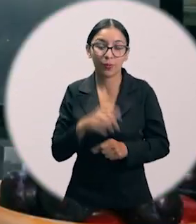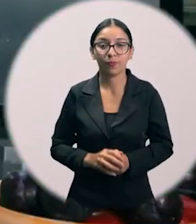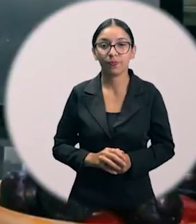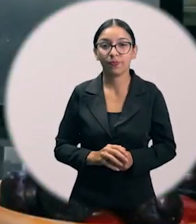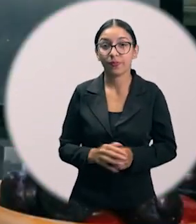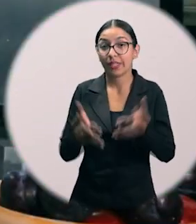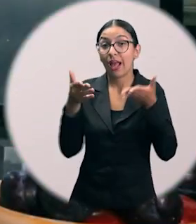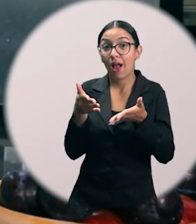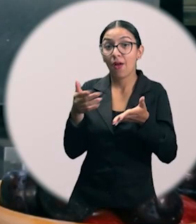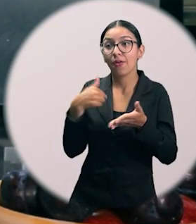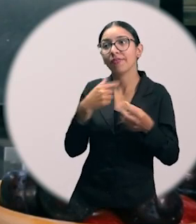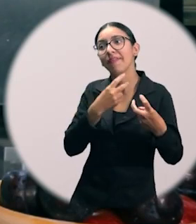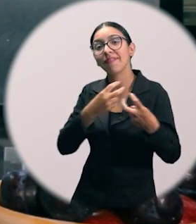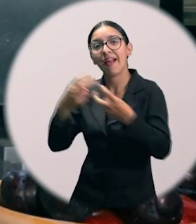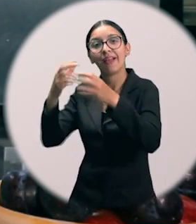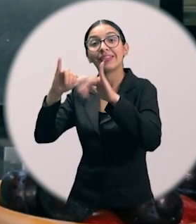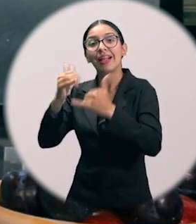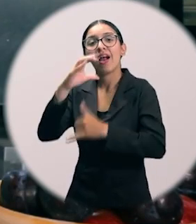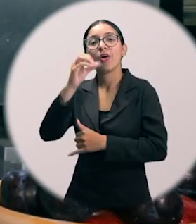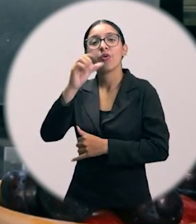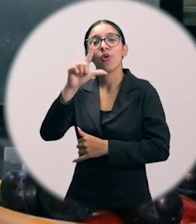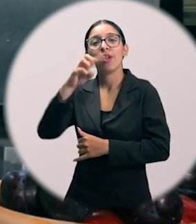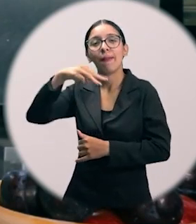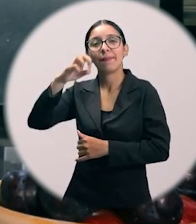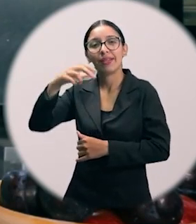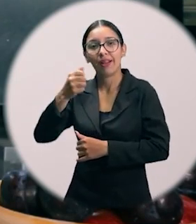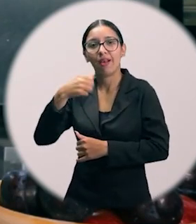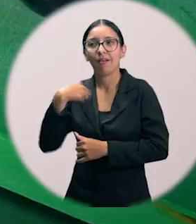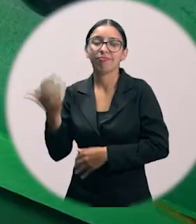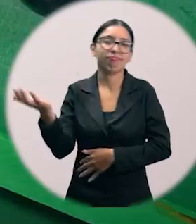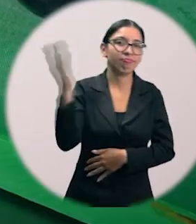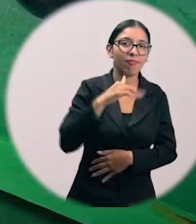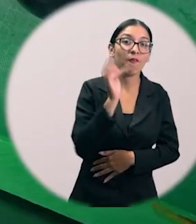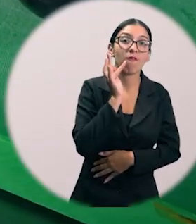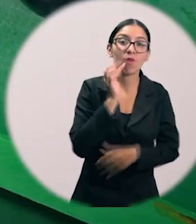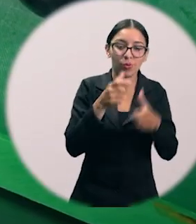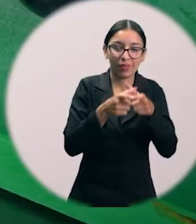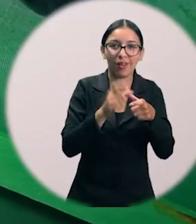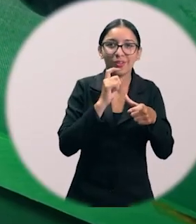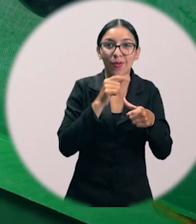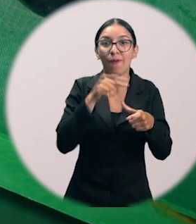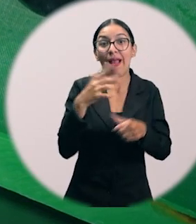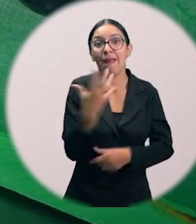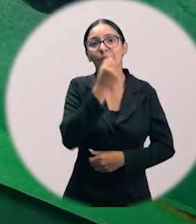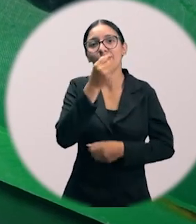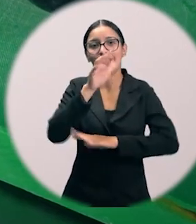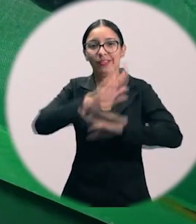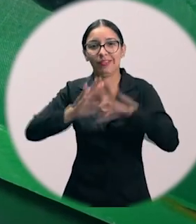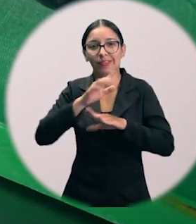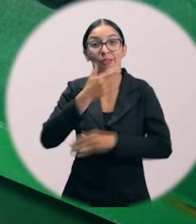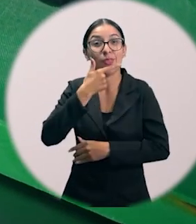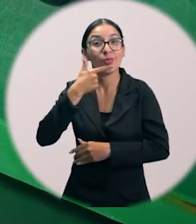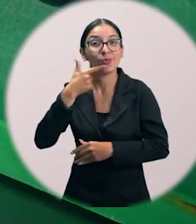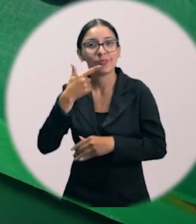Y ahora que estuvimos por la colmena, trajimos un montón de ciruela, entonces vamos a aprovechar para preparar este